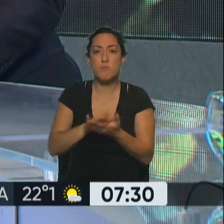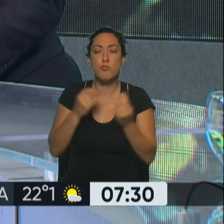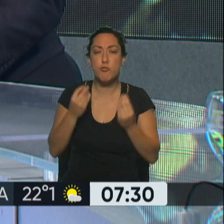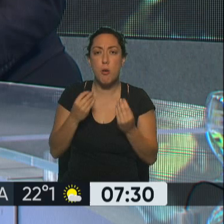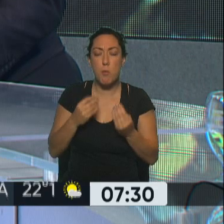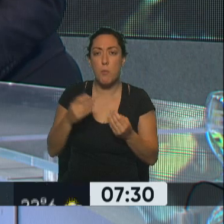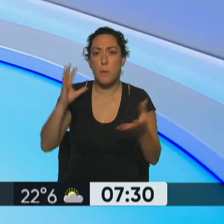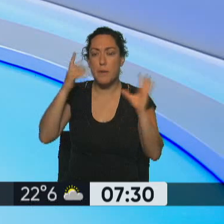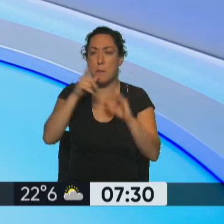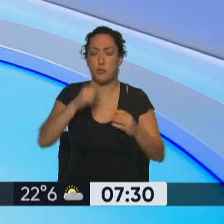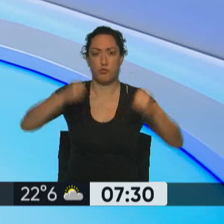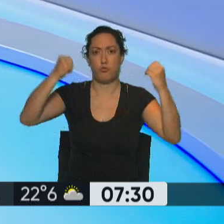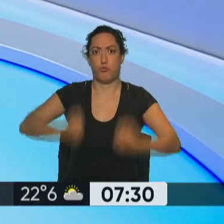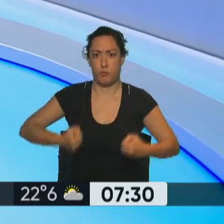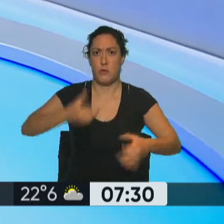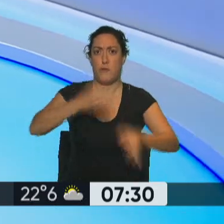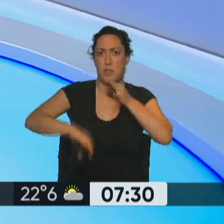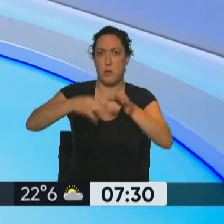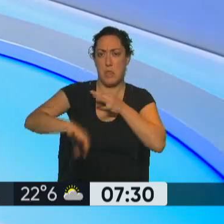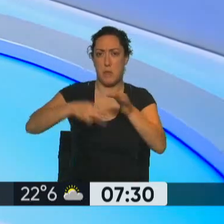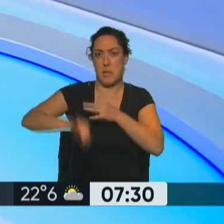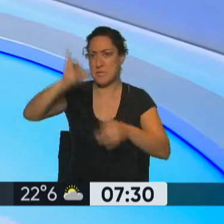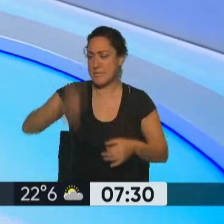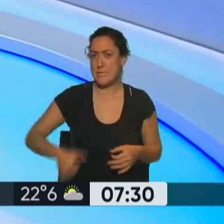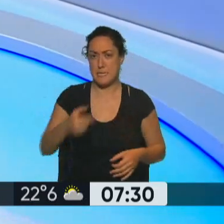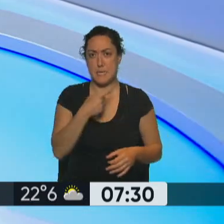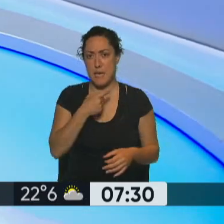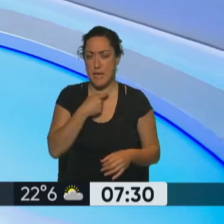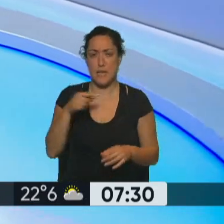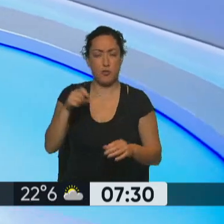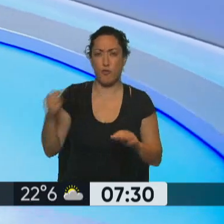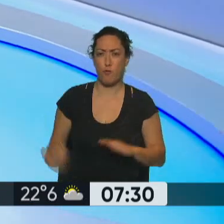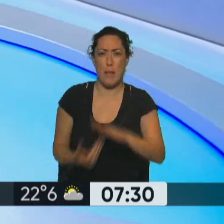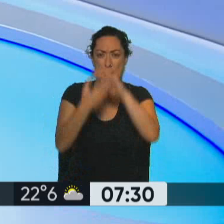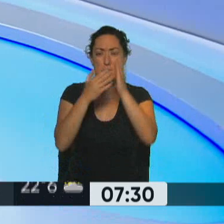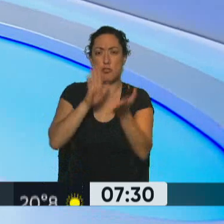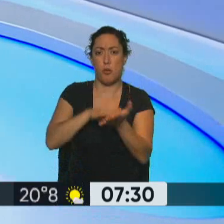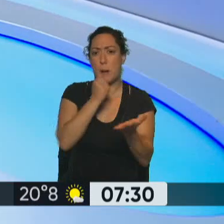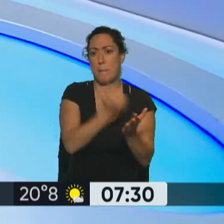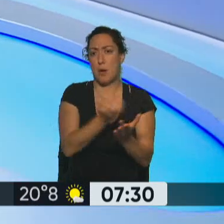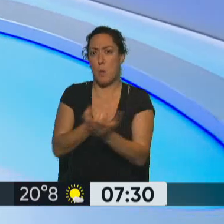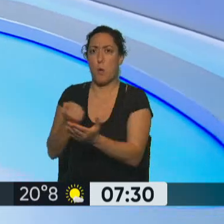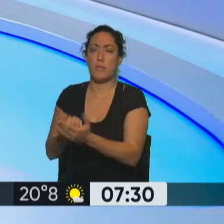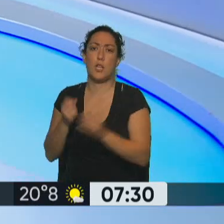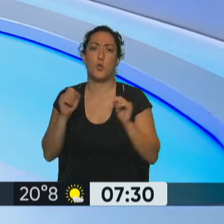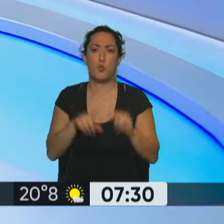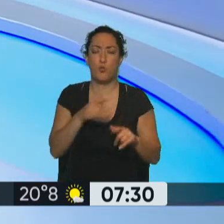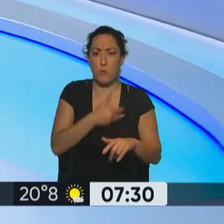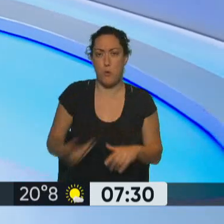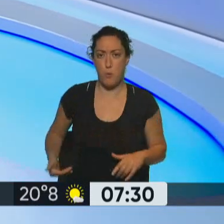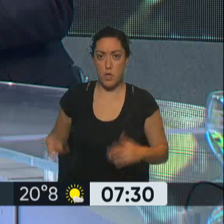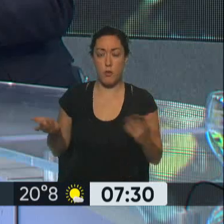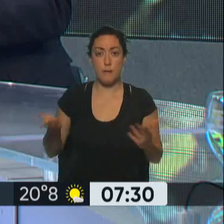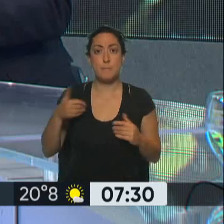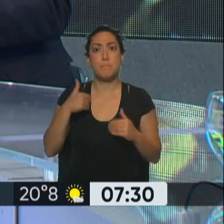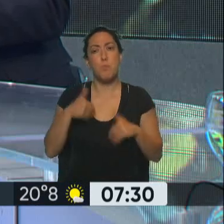a Milei en querer avanzar en ese. Son como pilares, ¿no? Dentro de su estructura de gobierno.